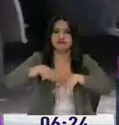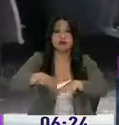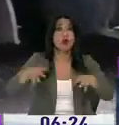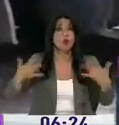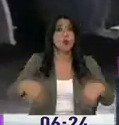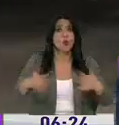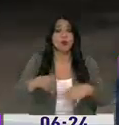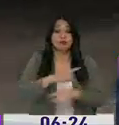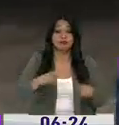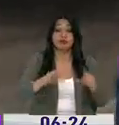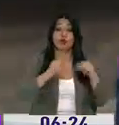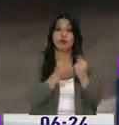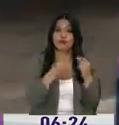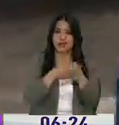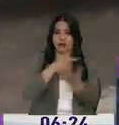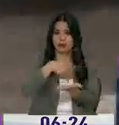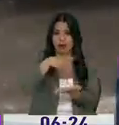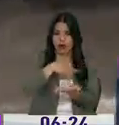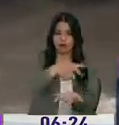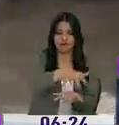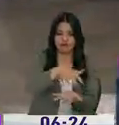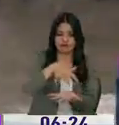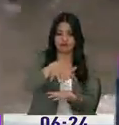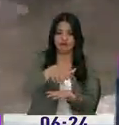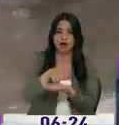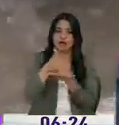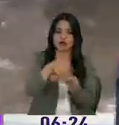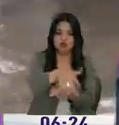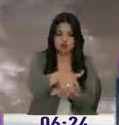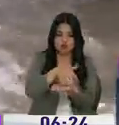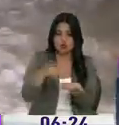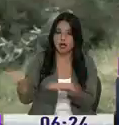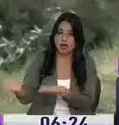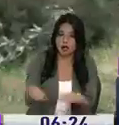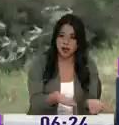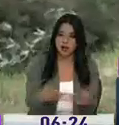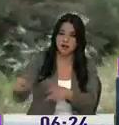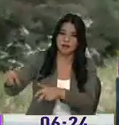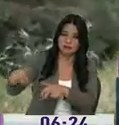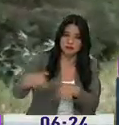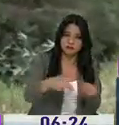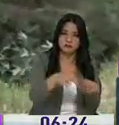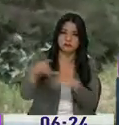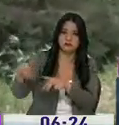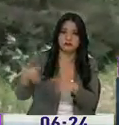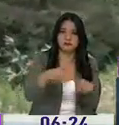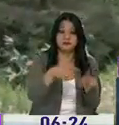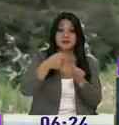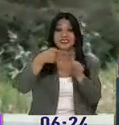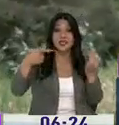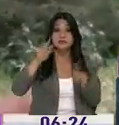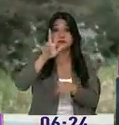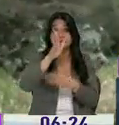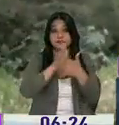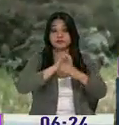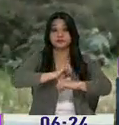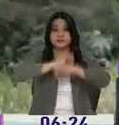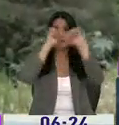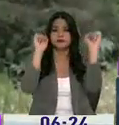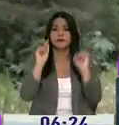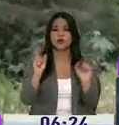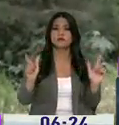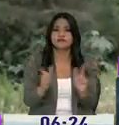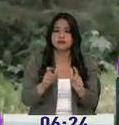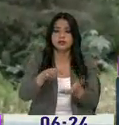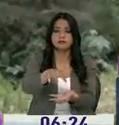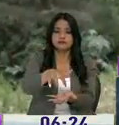gas parroquial ayudó en parte a los habitantes del lugar a cruzar en medio del peligro. Estuvimos trabajando desde las 3:30 de la mañana con una pequeña máquina que tenemos en